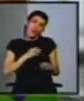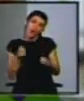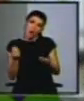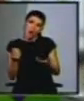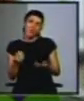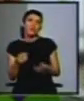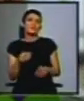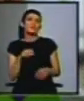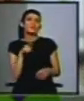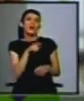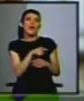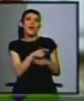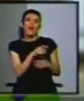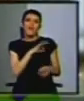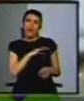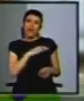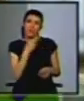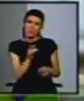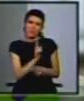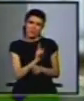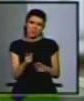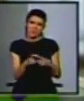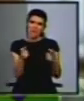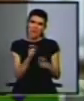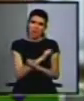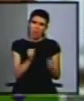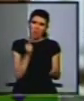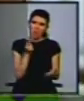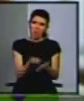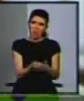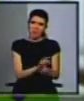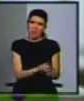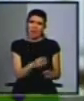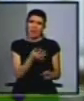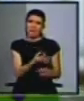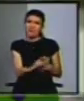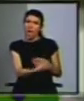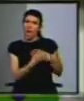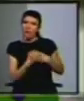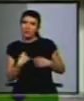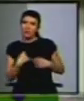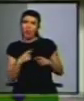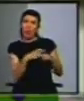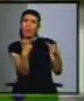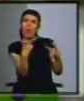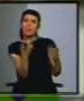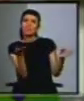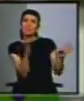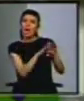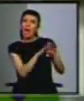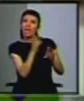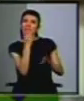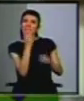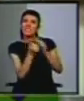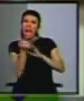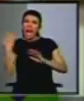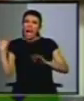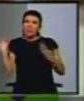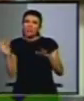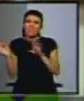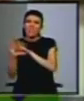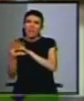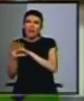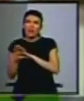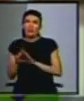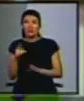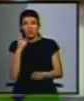me protestaron los cheques, y ahí me informan que la cuenta está cerrada hace más de 3 años. Imagínense la amargura, había plata